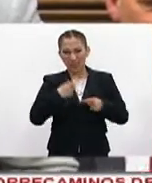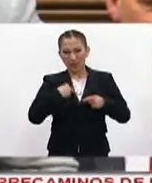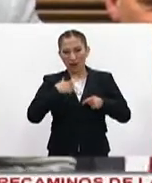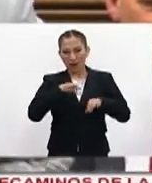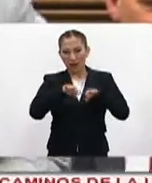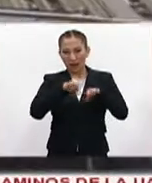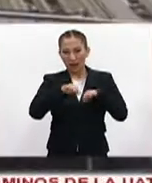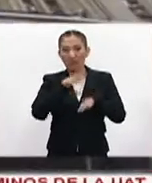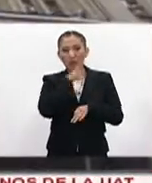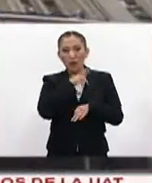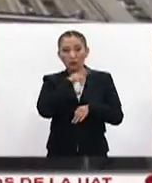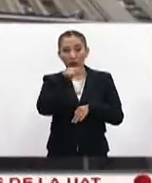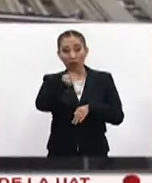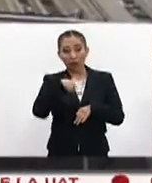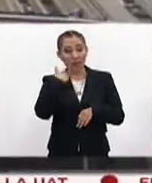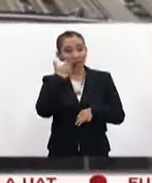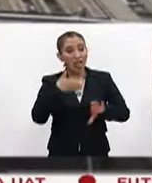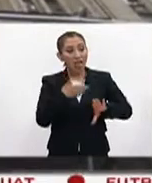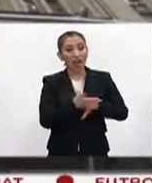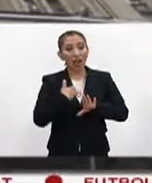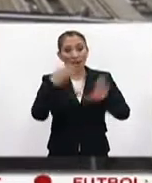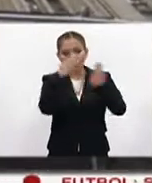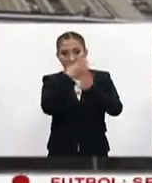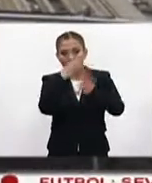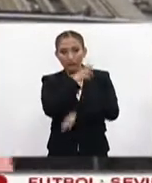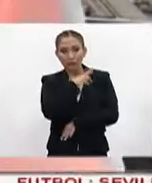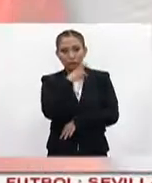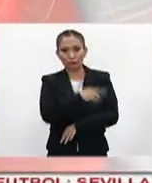Rusia por el intento de asesinato de un espía ruso.